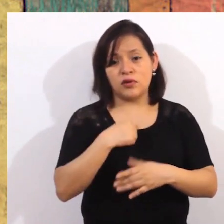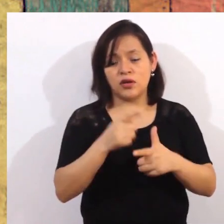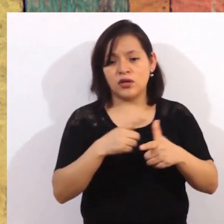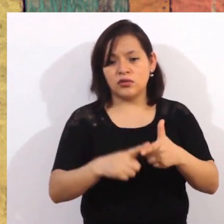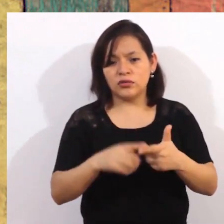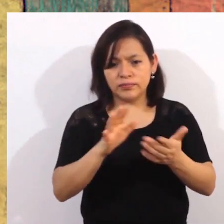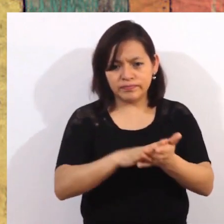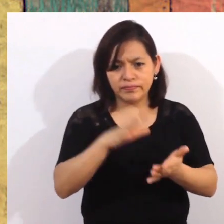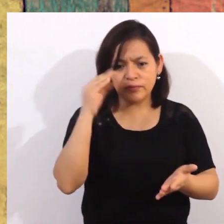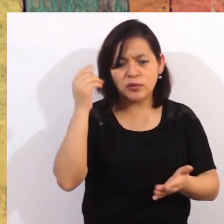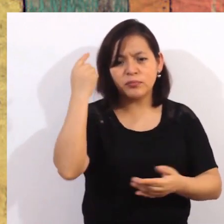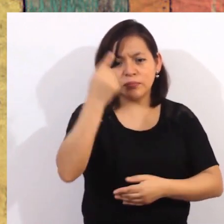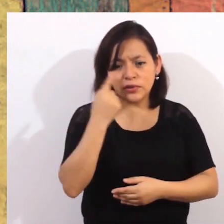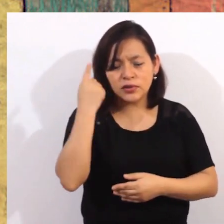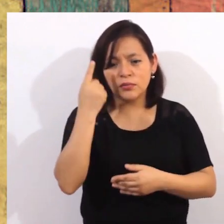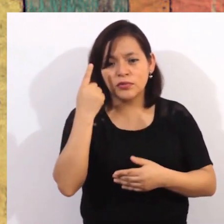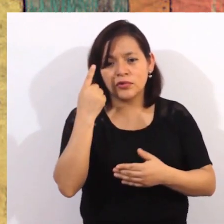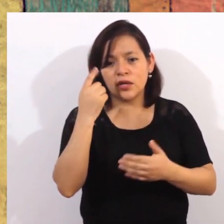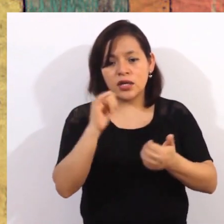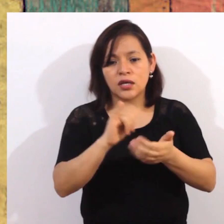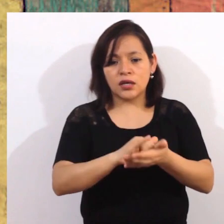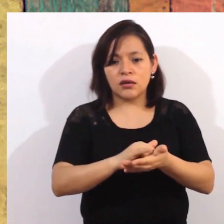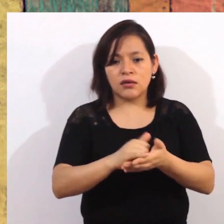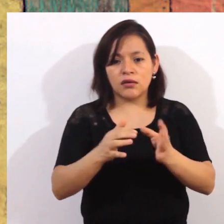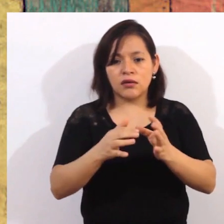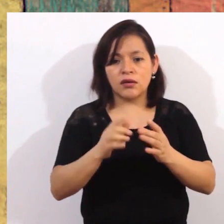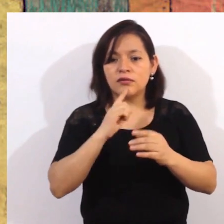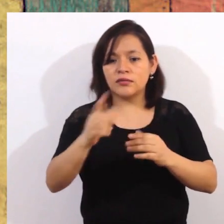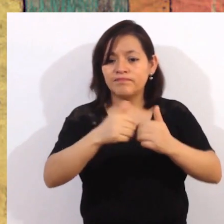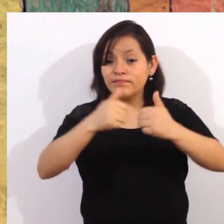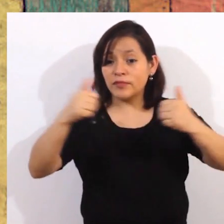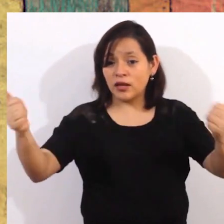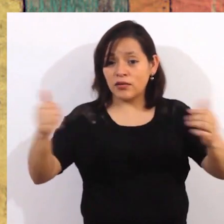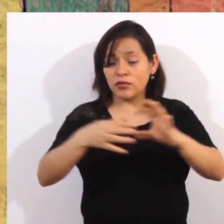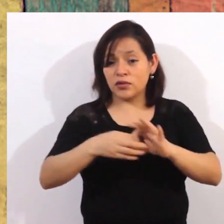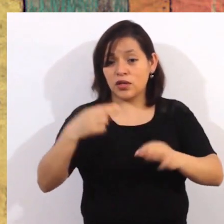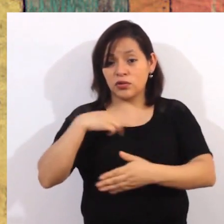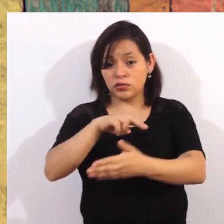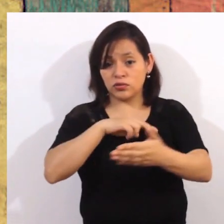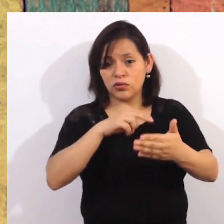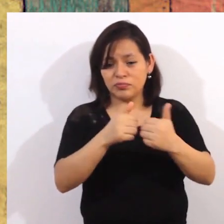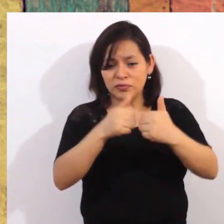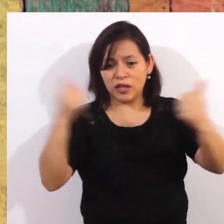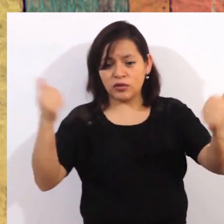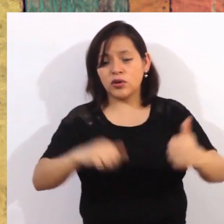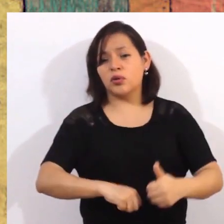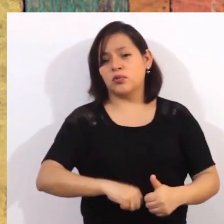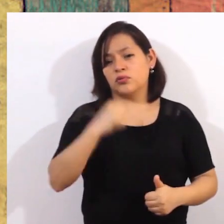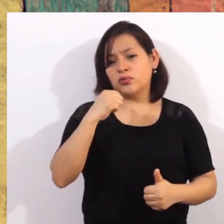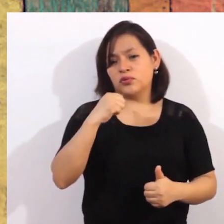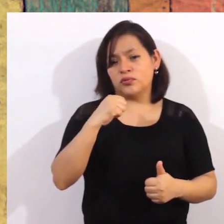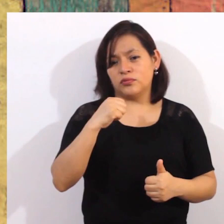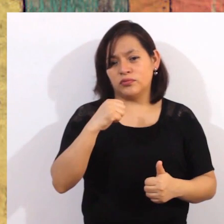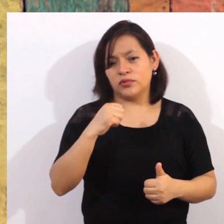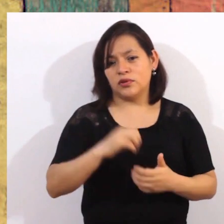vida, que esté lejos de nosotros el orgullo, que esté lejos de nosotros el hacer nuestra voluntad separados de Dios. Pero al mismo